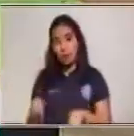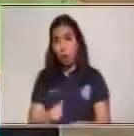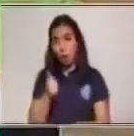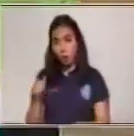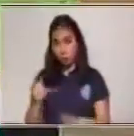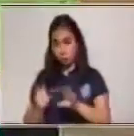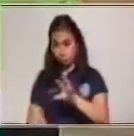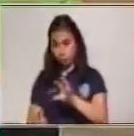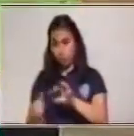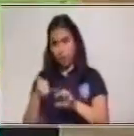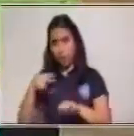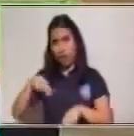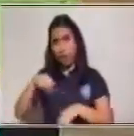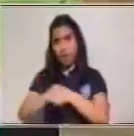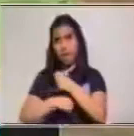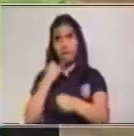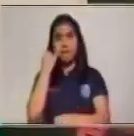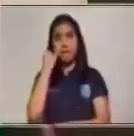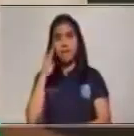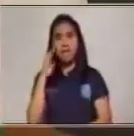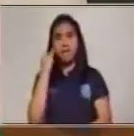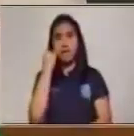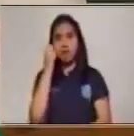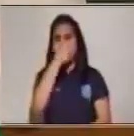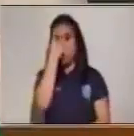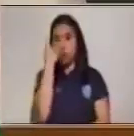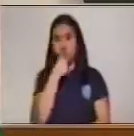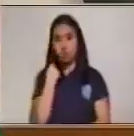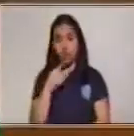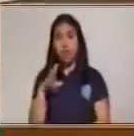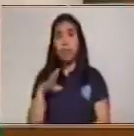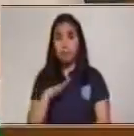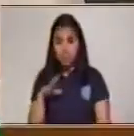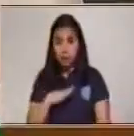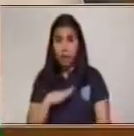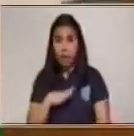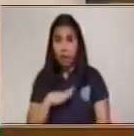rana. Acá has elaborado,